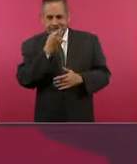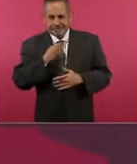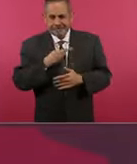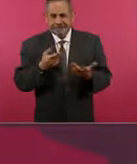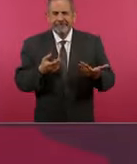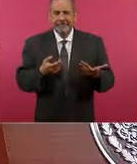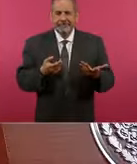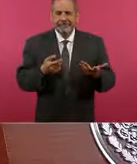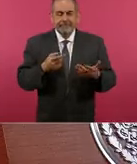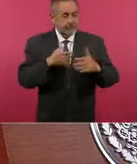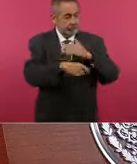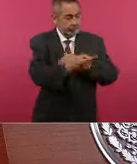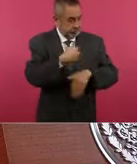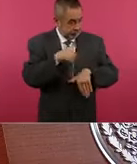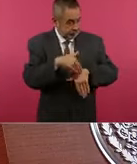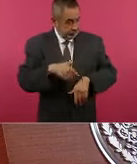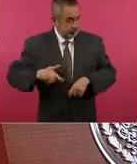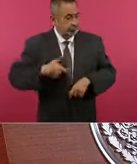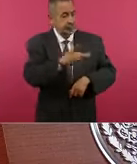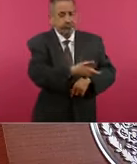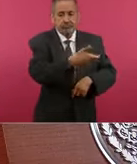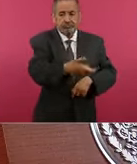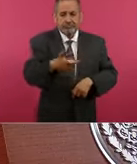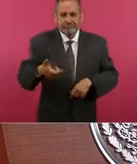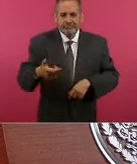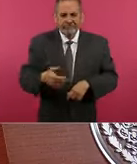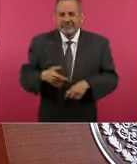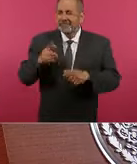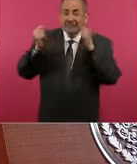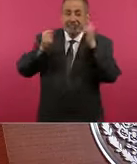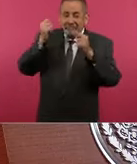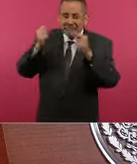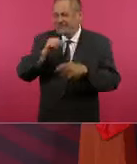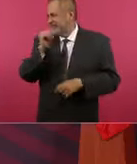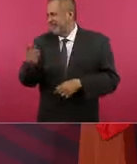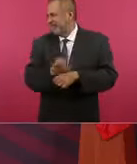para comprar lealtades. ¿Qué fomento al turismo ni qué nada?